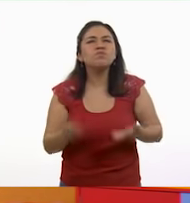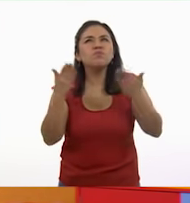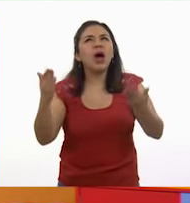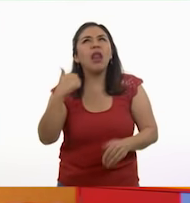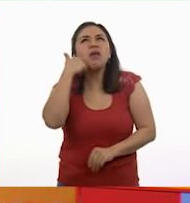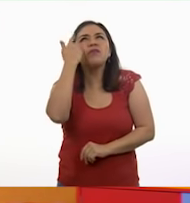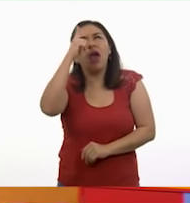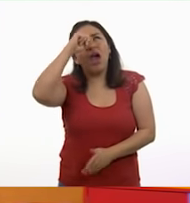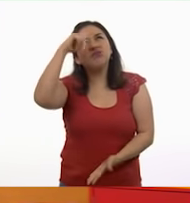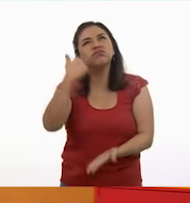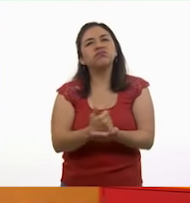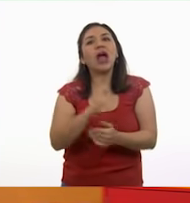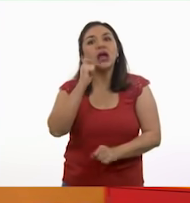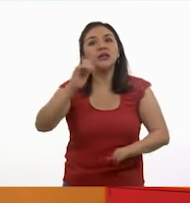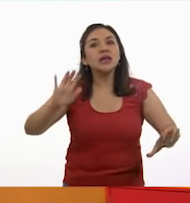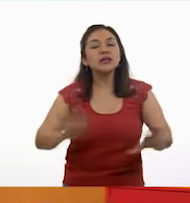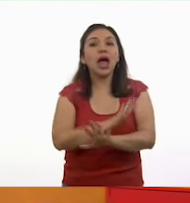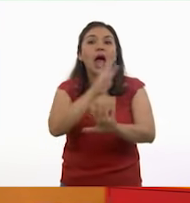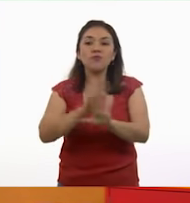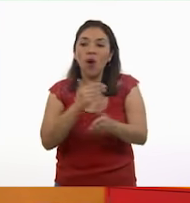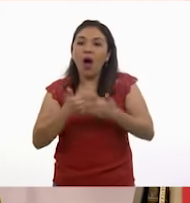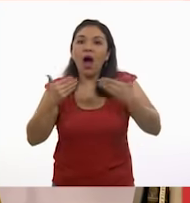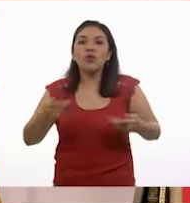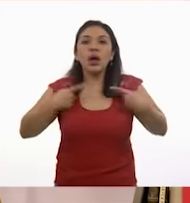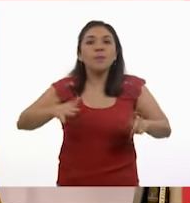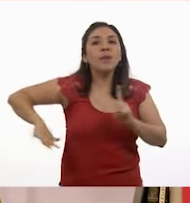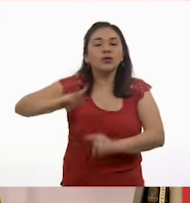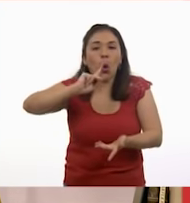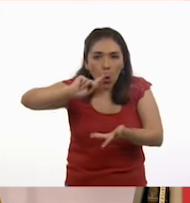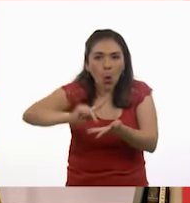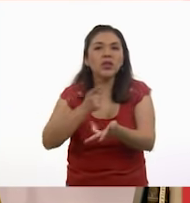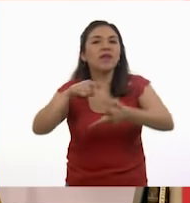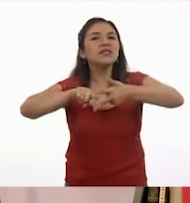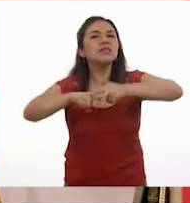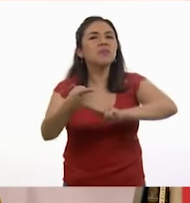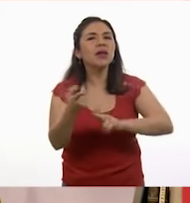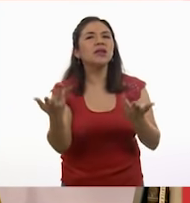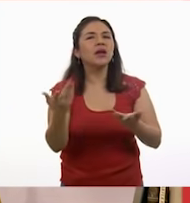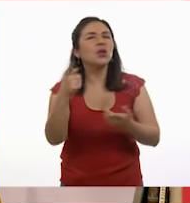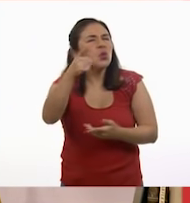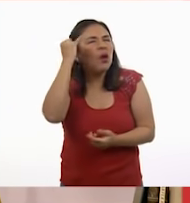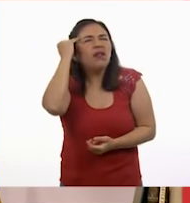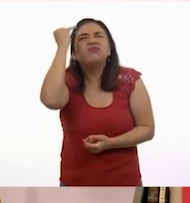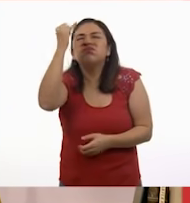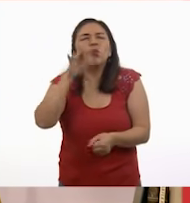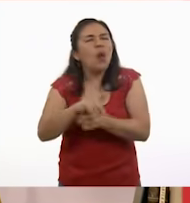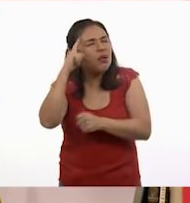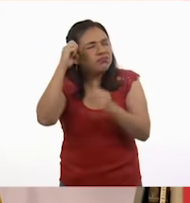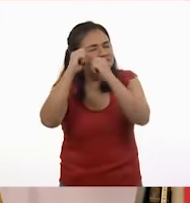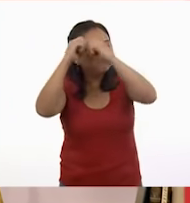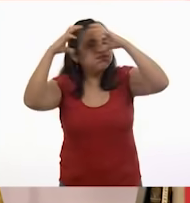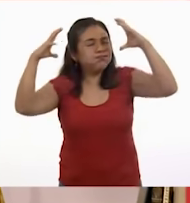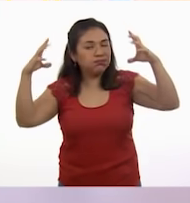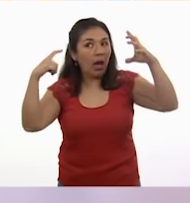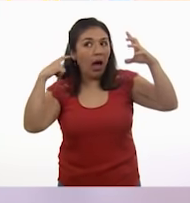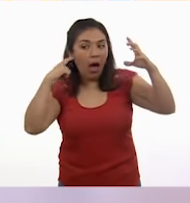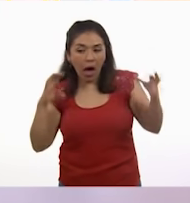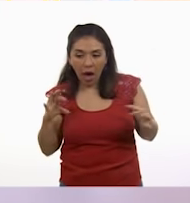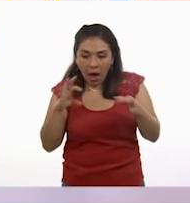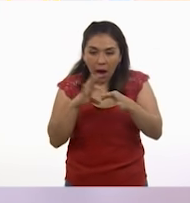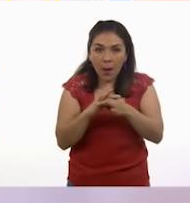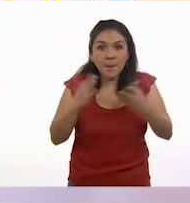representar los nuevos cambios de la sociedad un nuevo comienzo lo que venga a tu mente con esta danza que van a escuchar